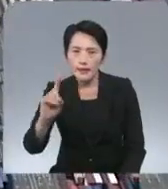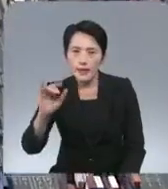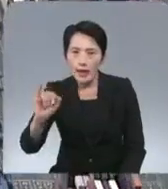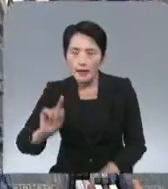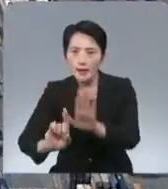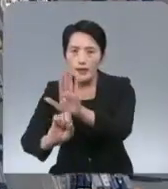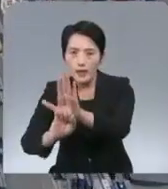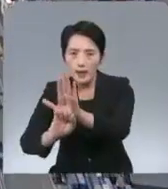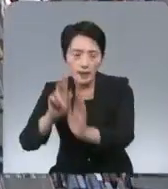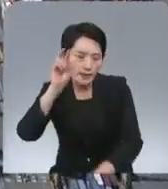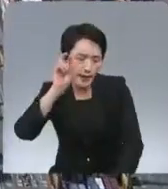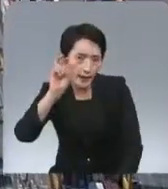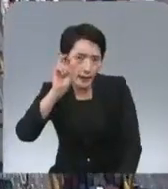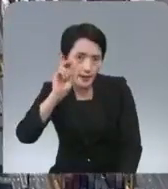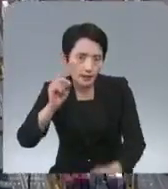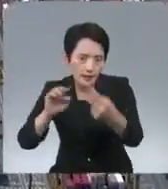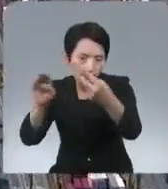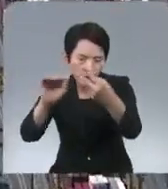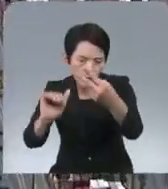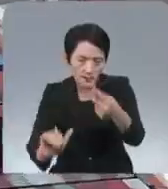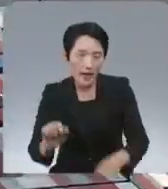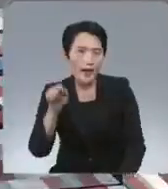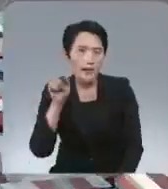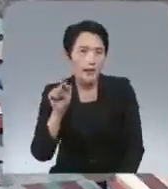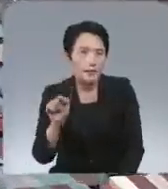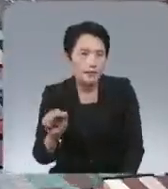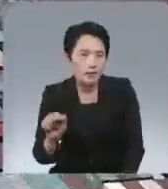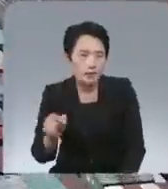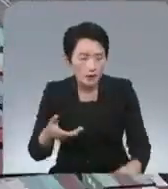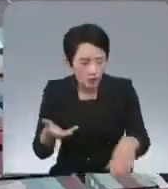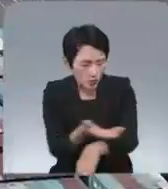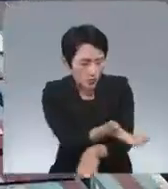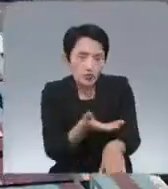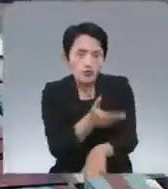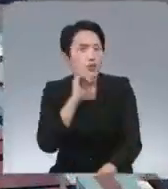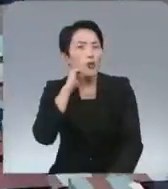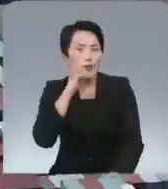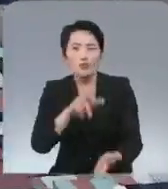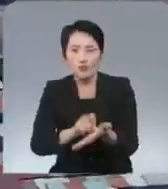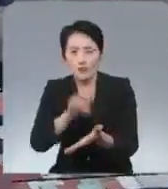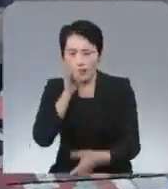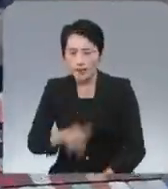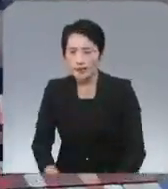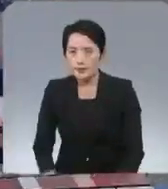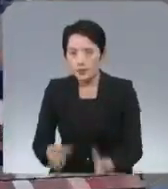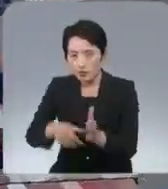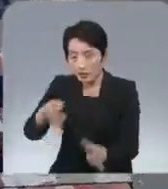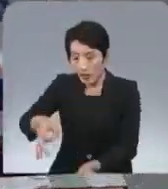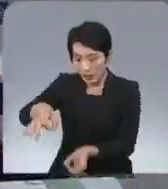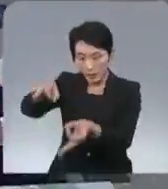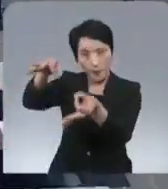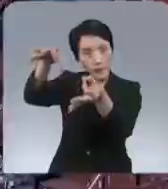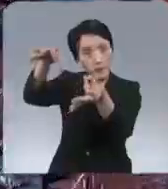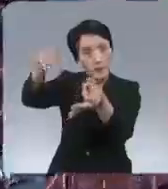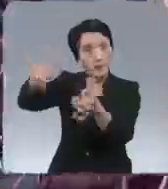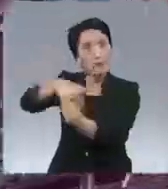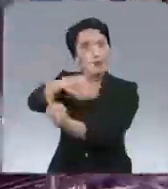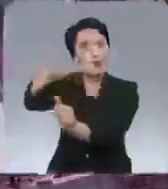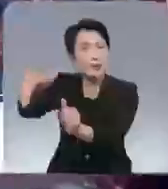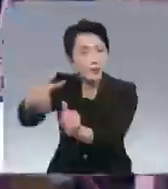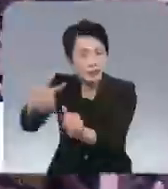anunciados el jueves 10 el Instituto prevé que la tasa de crecimiento económico de Corea del Sur para el próximo año se limitarán